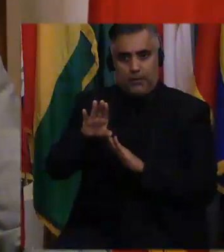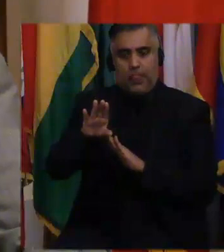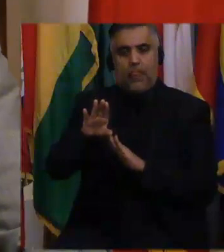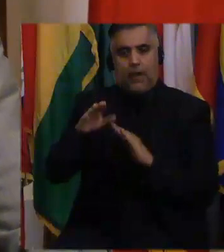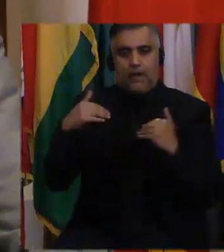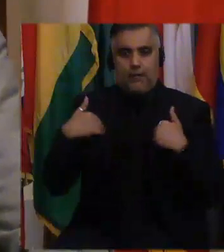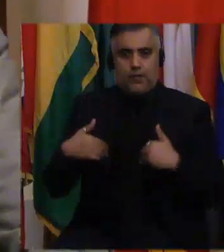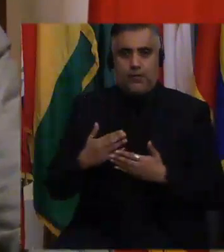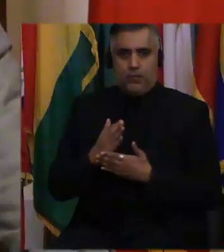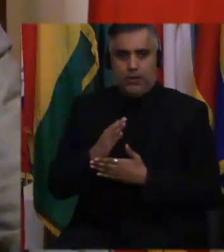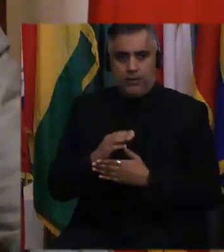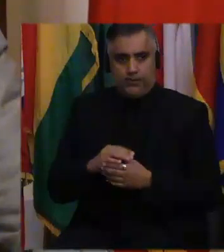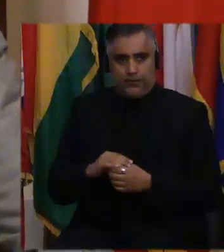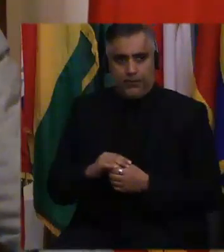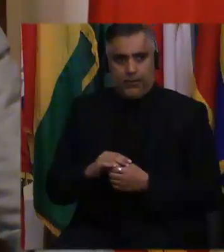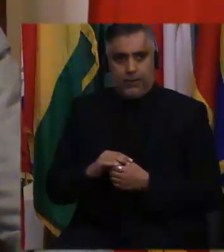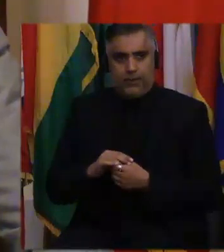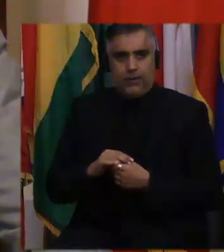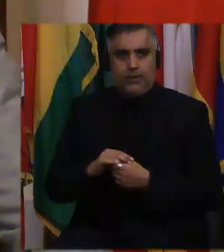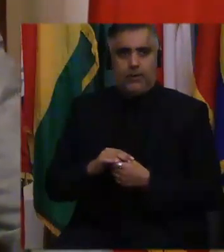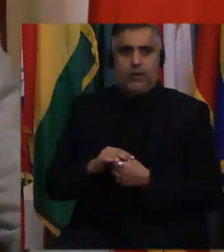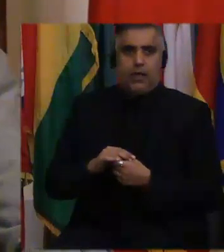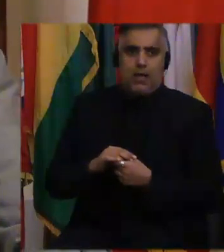humanos. Y bien,